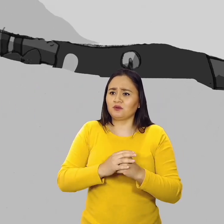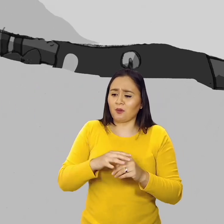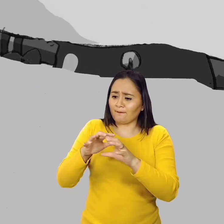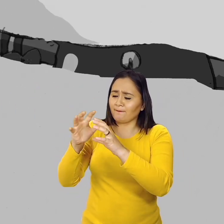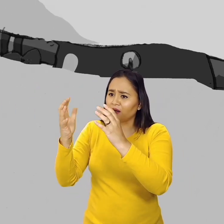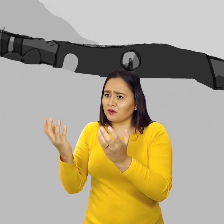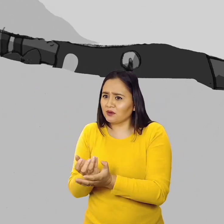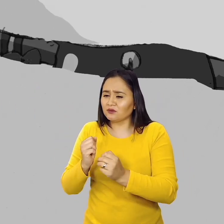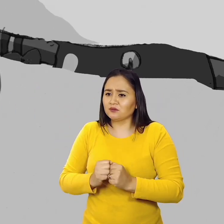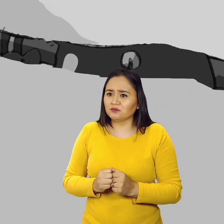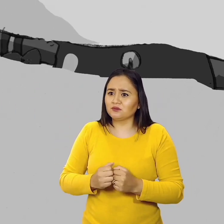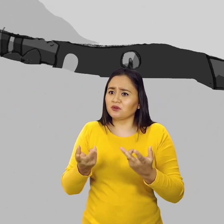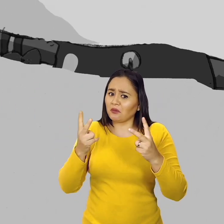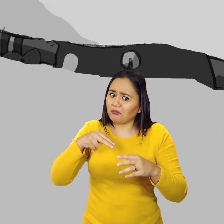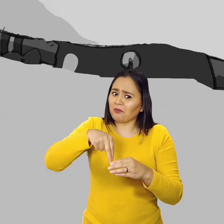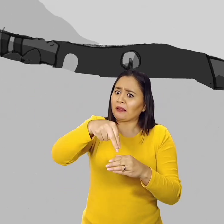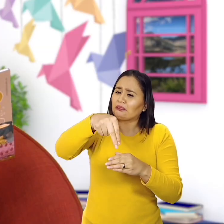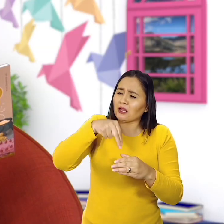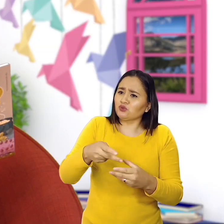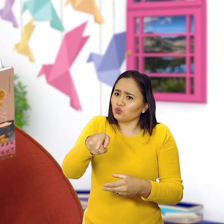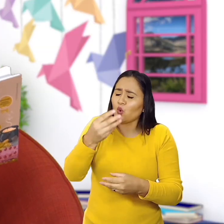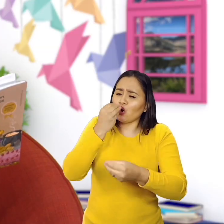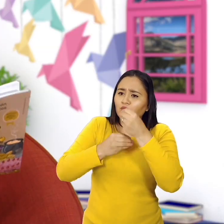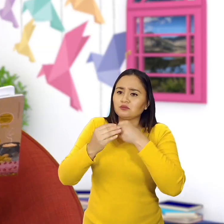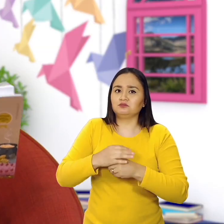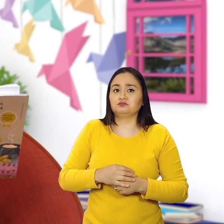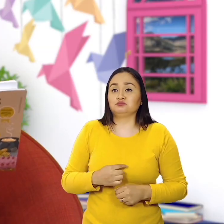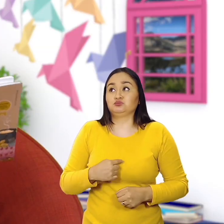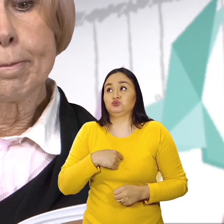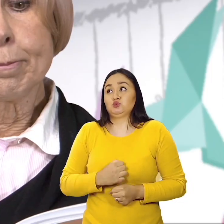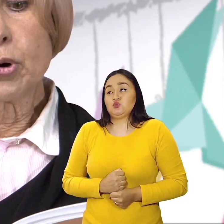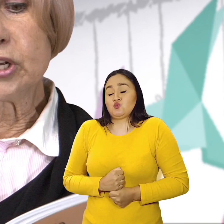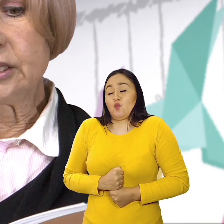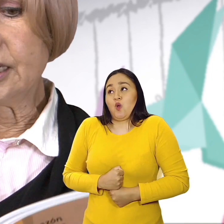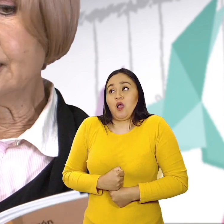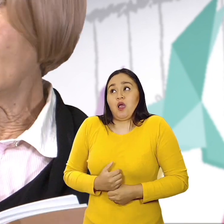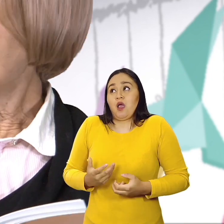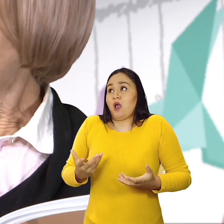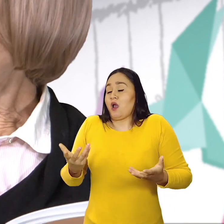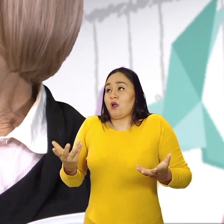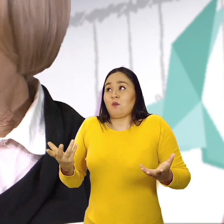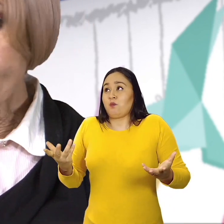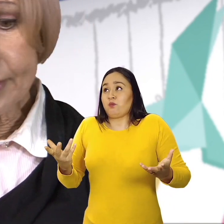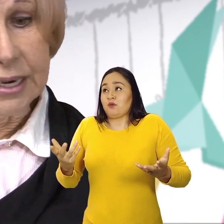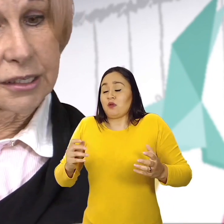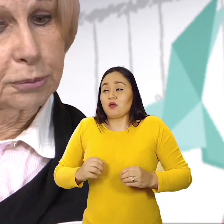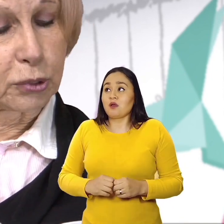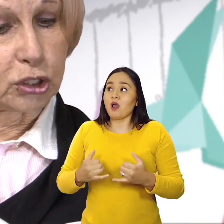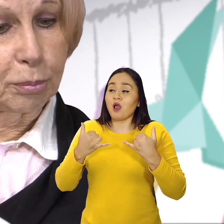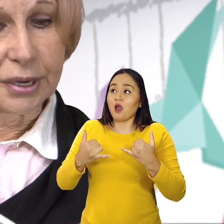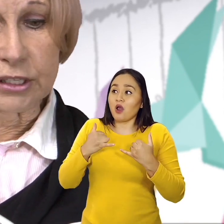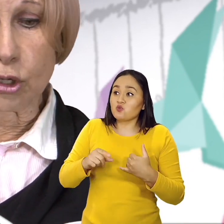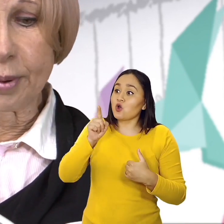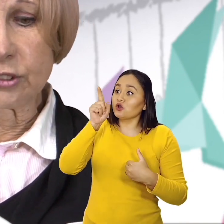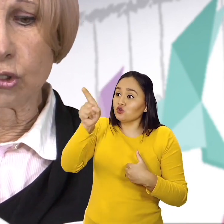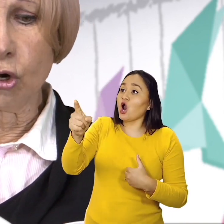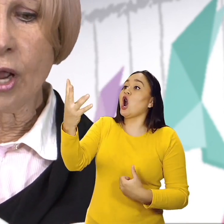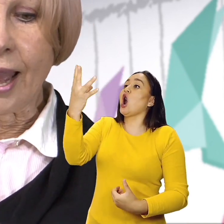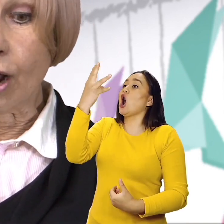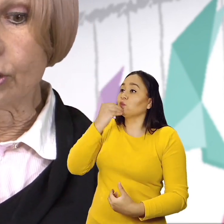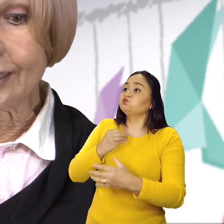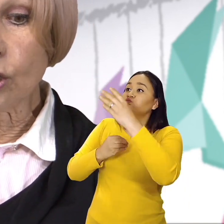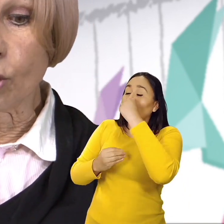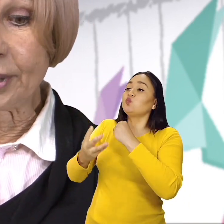el gato y su sillón, un melón y a Pantaleón? Porque tenía hambre, respondió Perrito